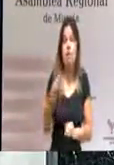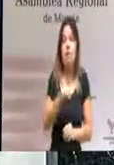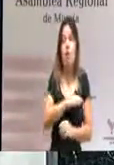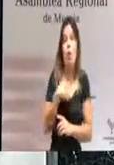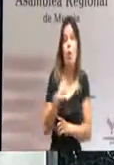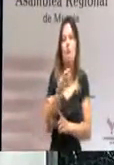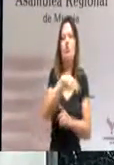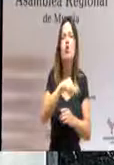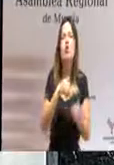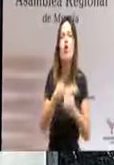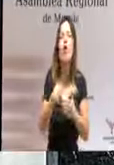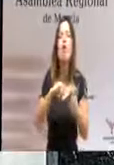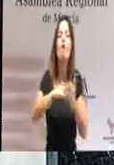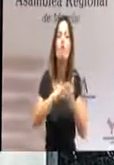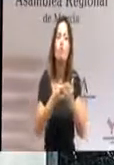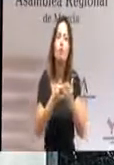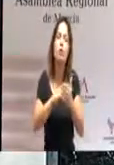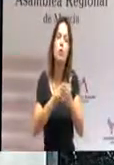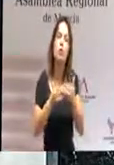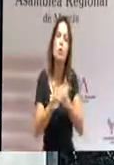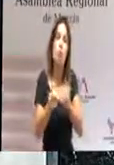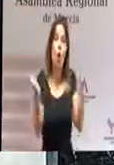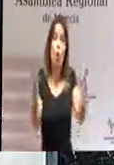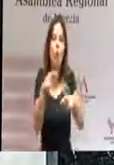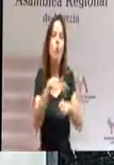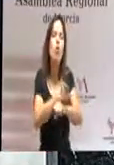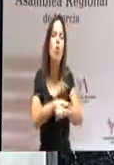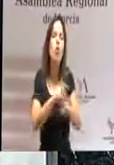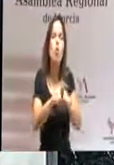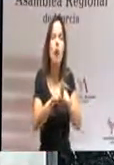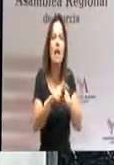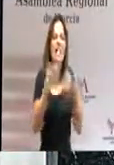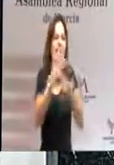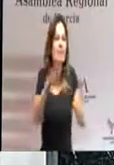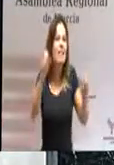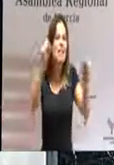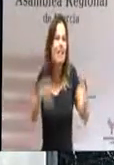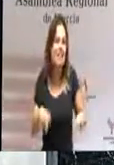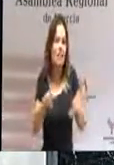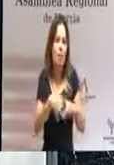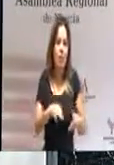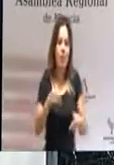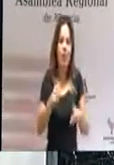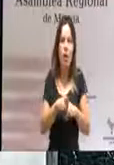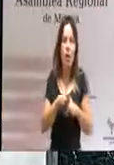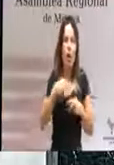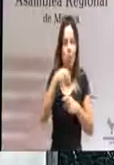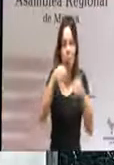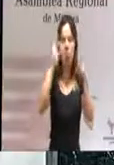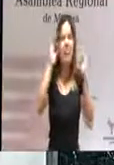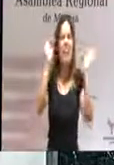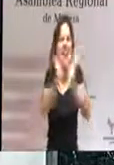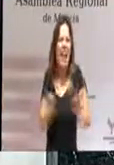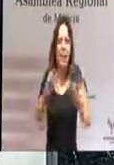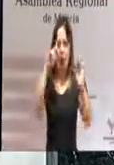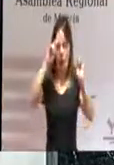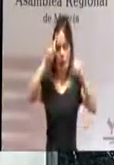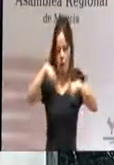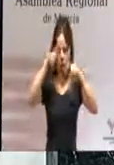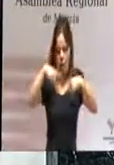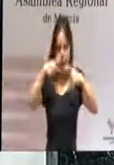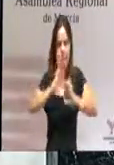tienen proyecto de futuro. El suyo es un Gobierno insensible, incapaz de levantar la vista, un Gobierno sin autoridad,